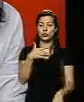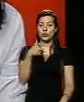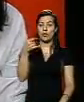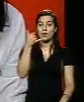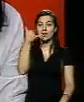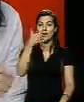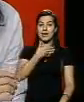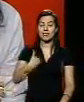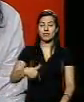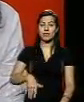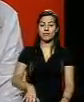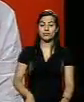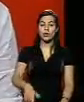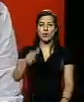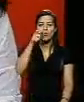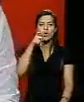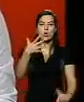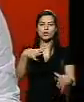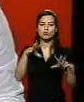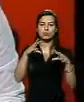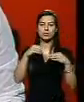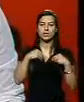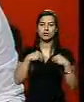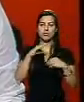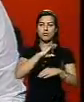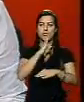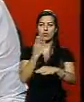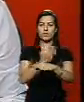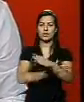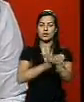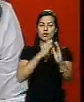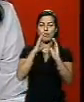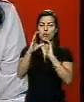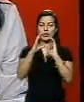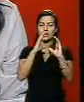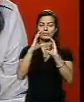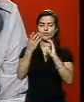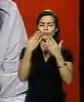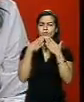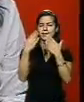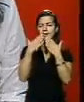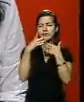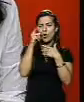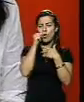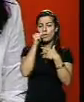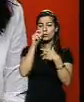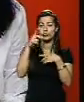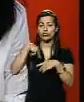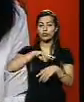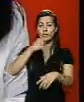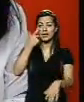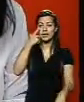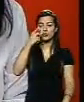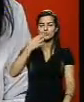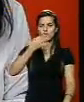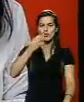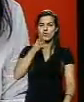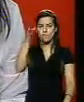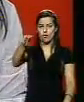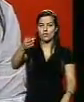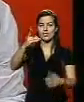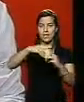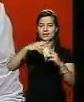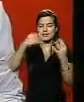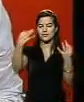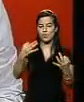CanTV, es el pueblo asumiendo el poder de la comunicación. Muchísimas gracias, estaremos allá en Táchira, Jesús